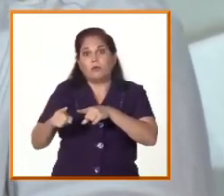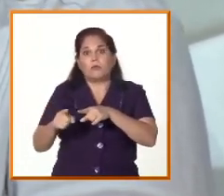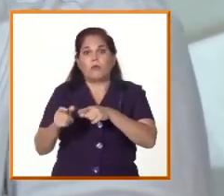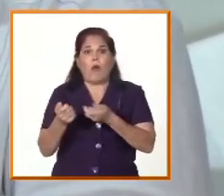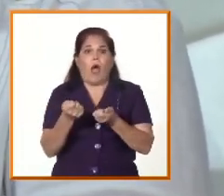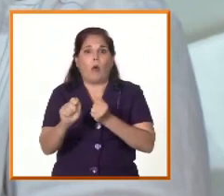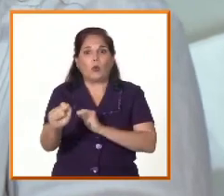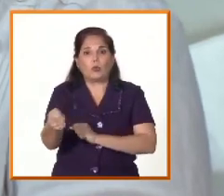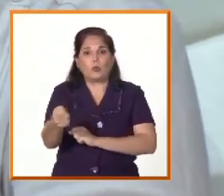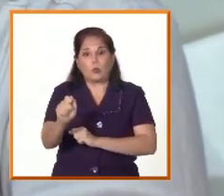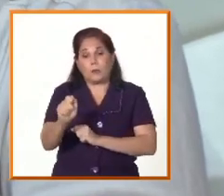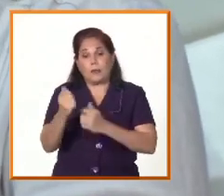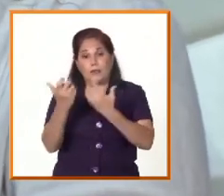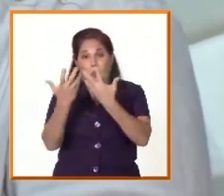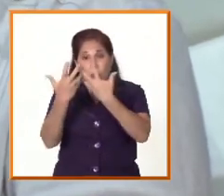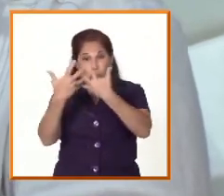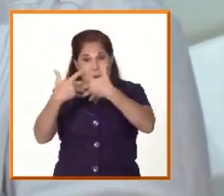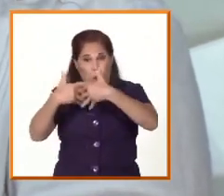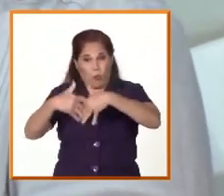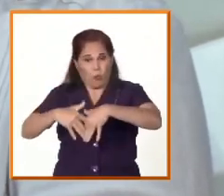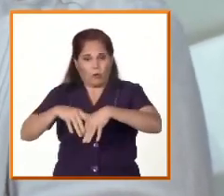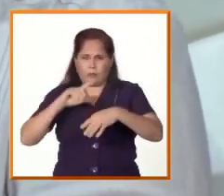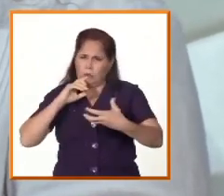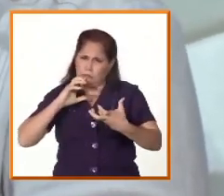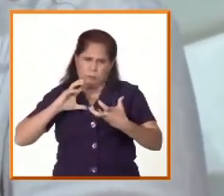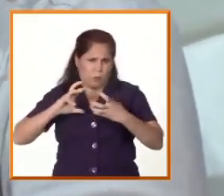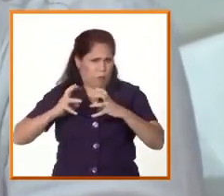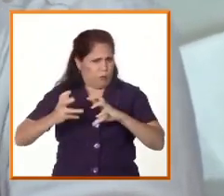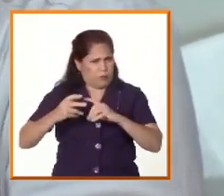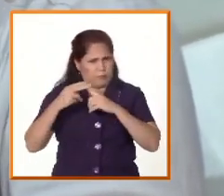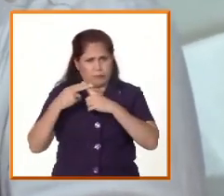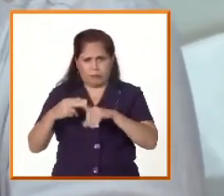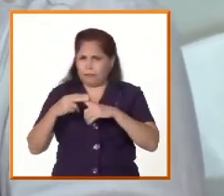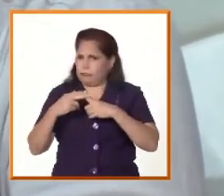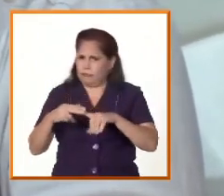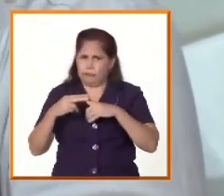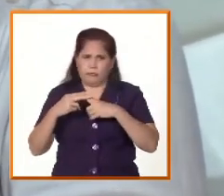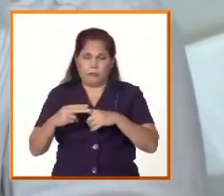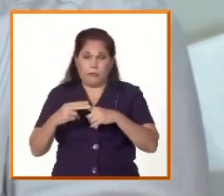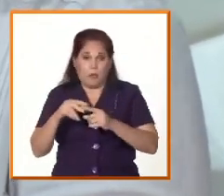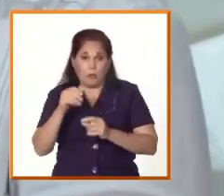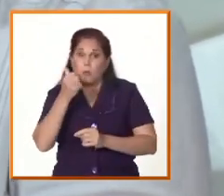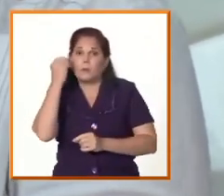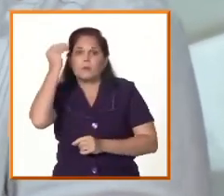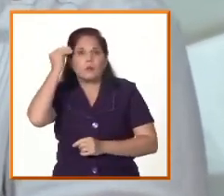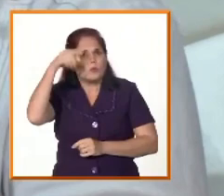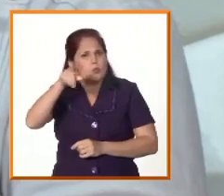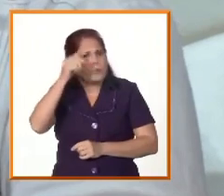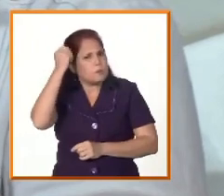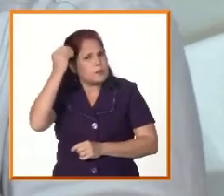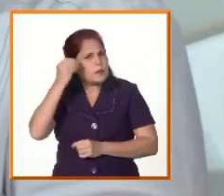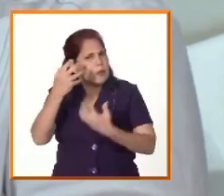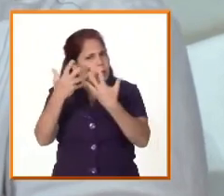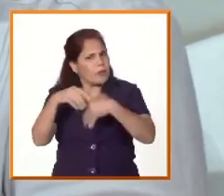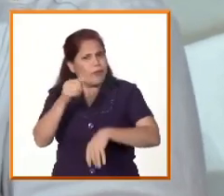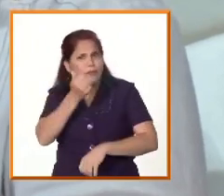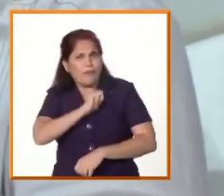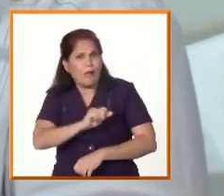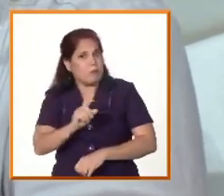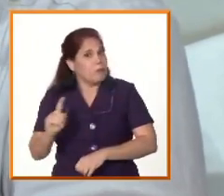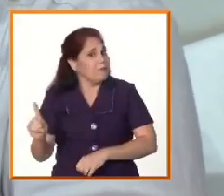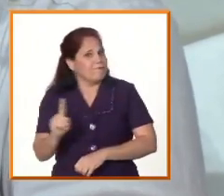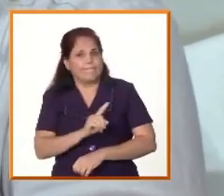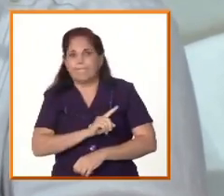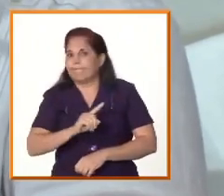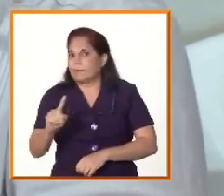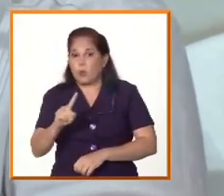los molinos son muy complejos en el tema decir un molino pensamos que es algo sencillo pero murió prácticamente tiene todas las